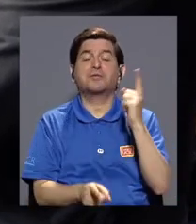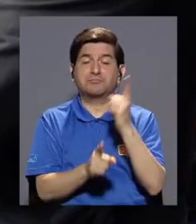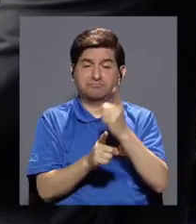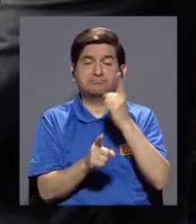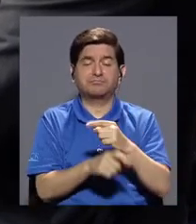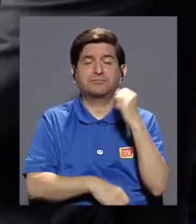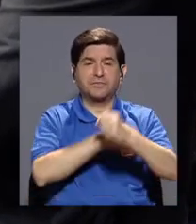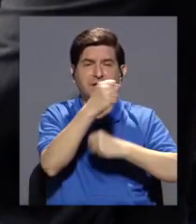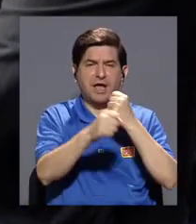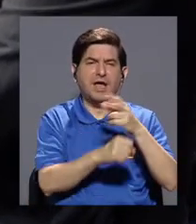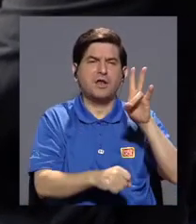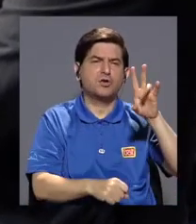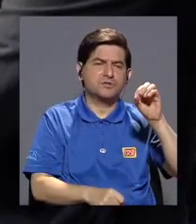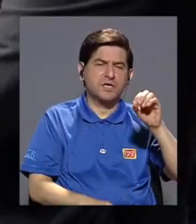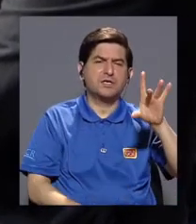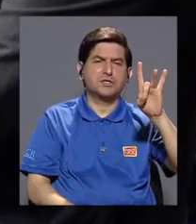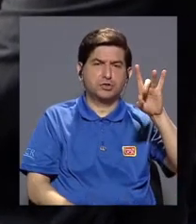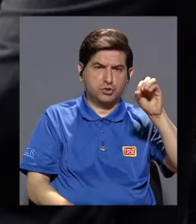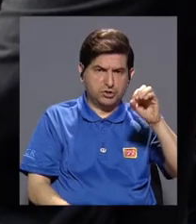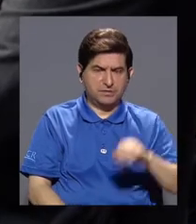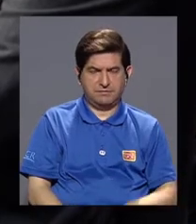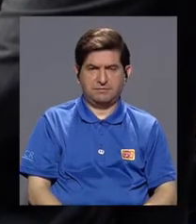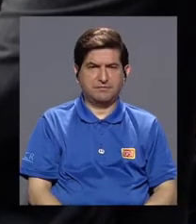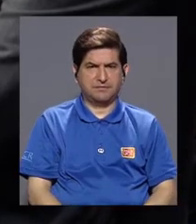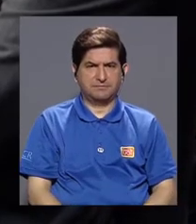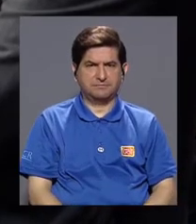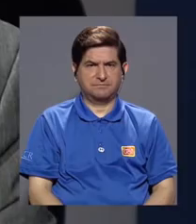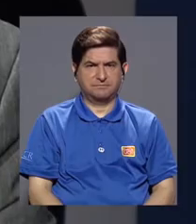etcétera. En los años 70 y en los 80